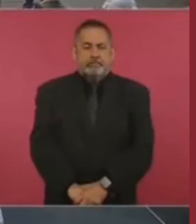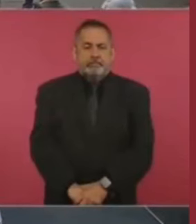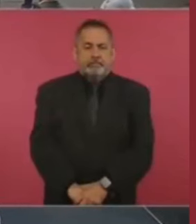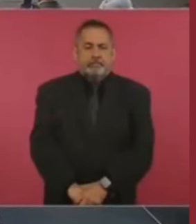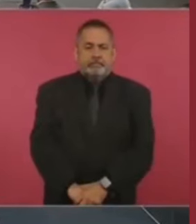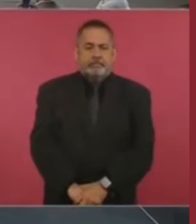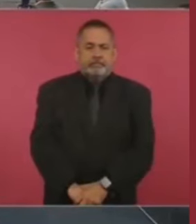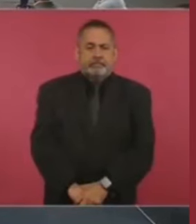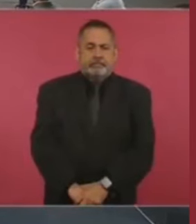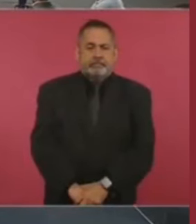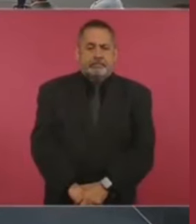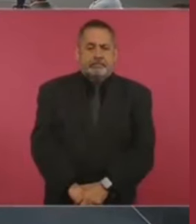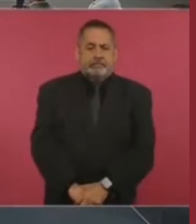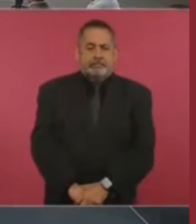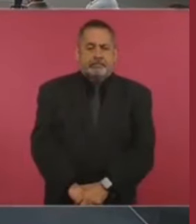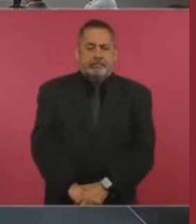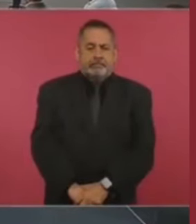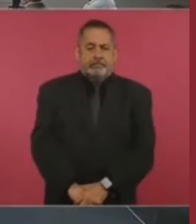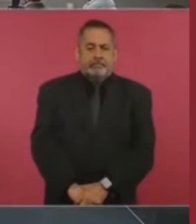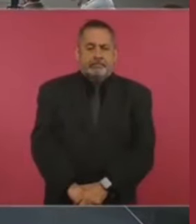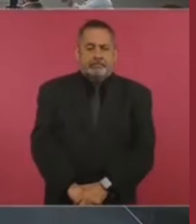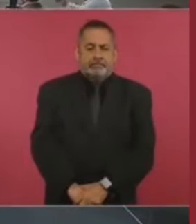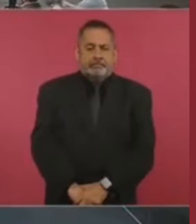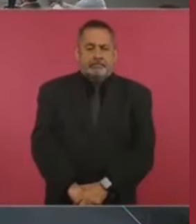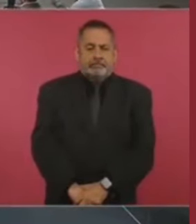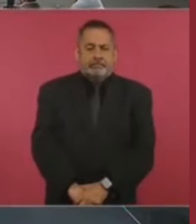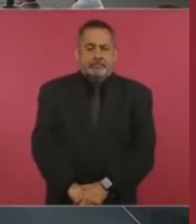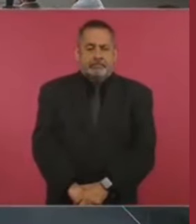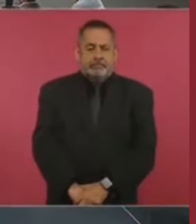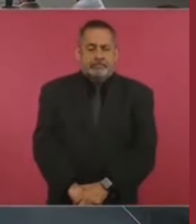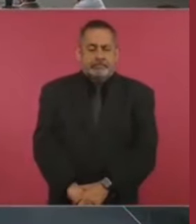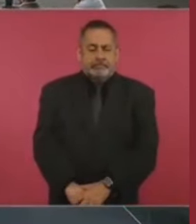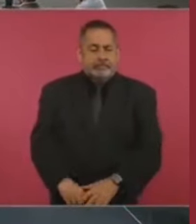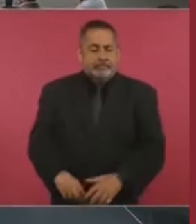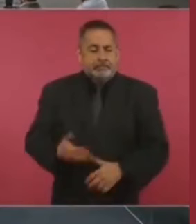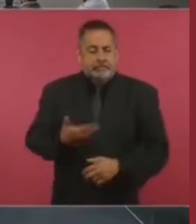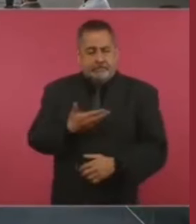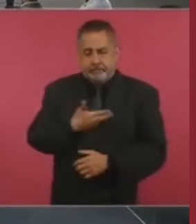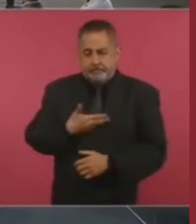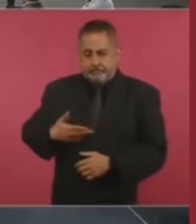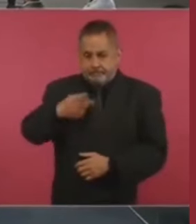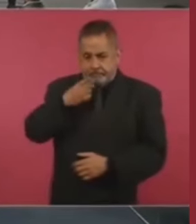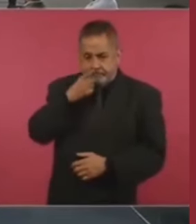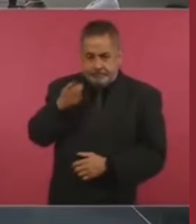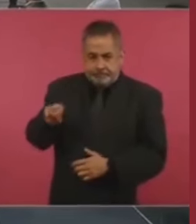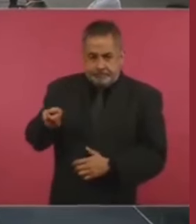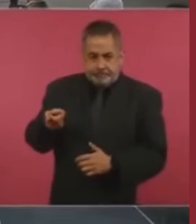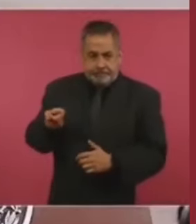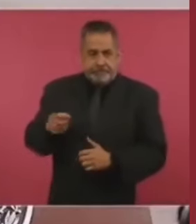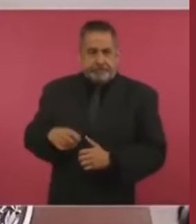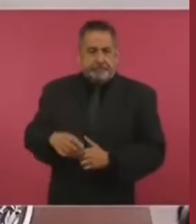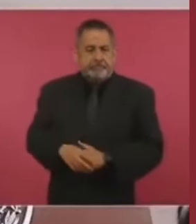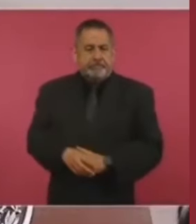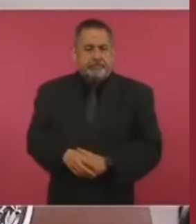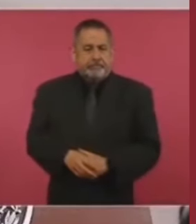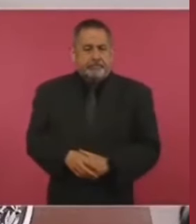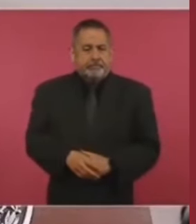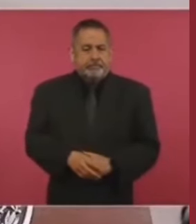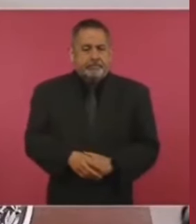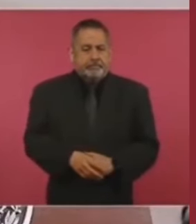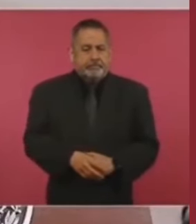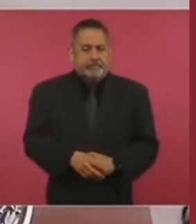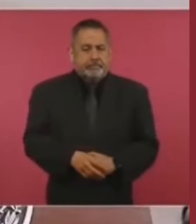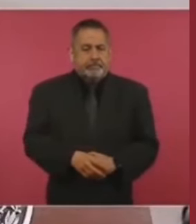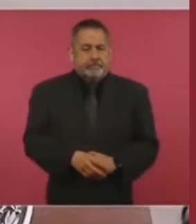Amigas y amigos de 4t México Bienvenidos a nuestro programa soy su anfitrión Mario Alfonso y hoy Quiero